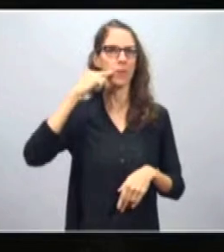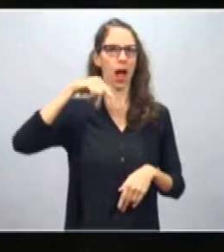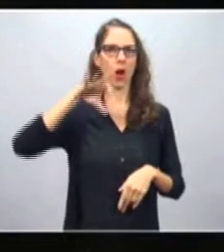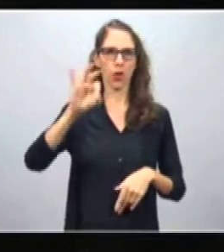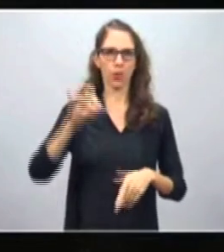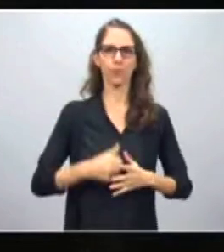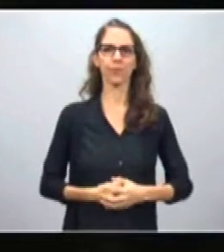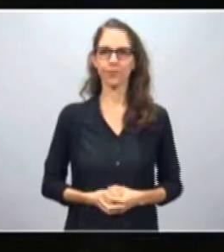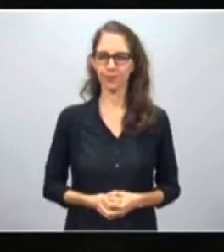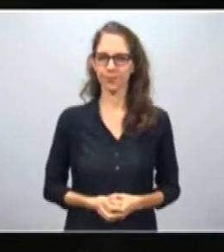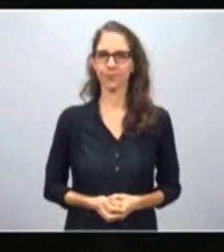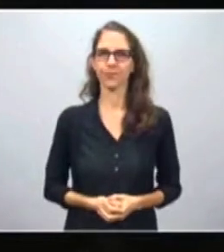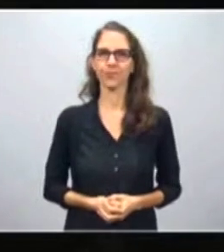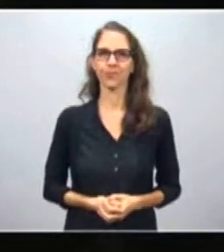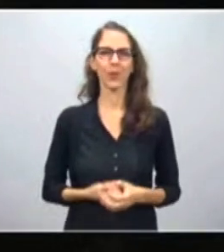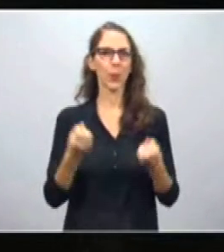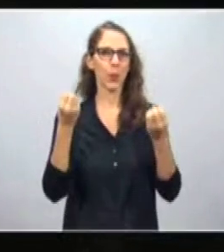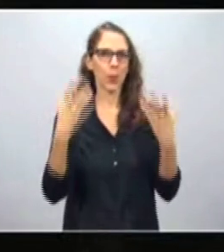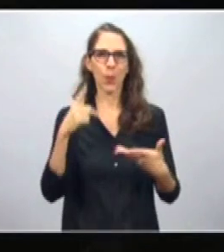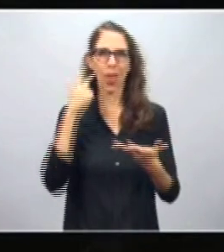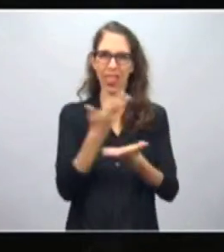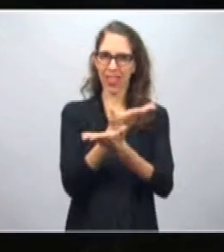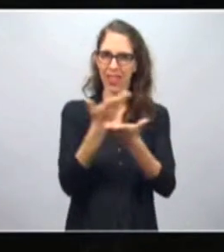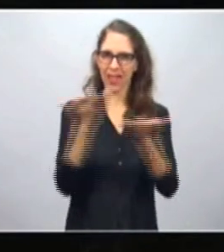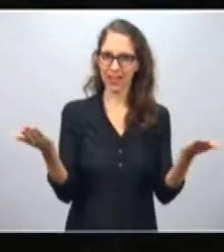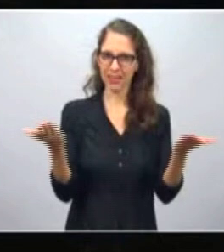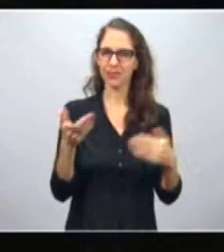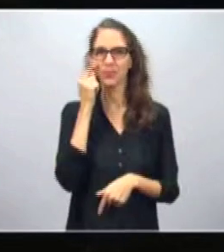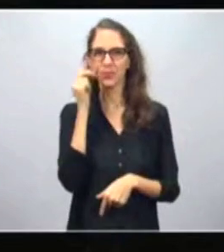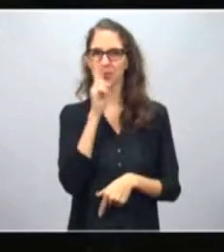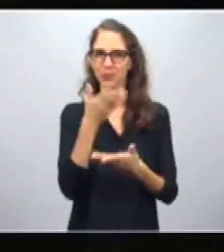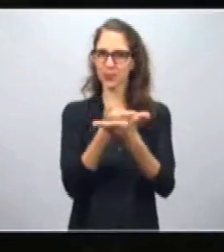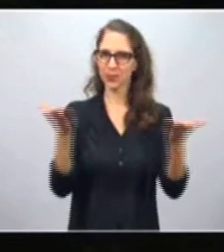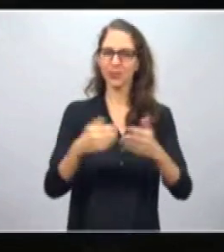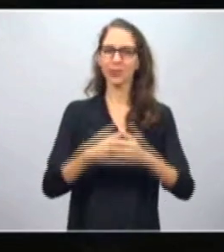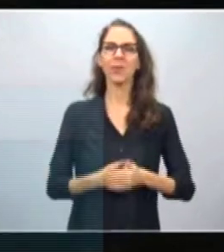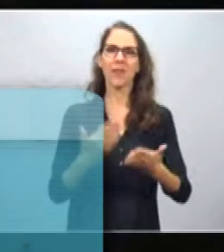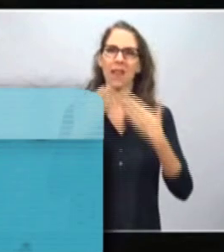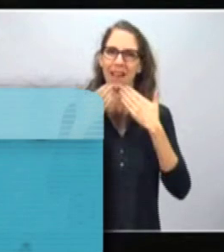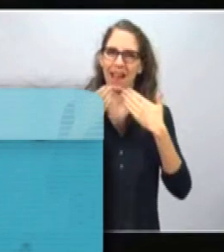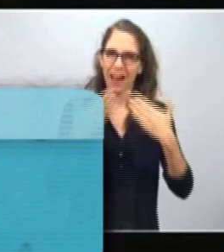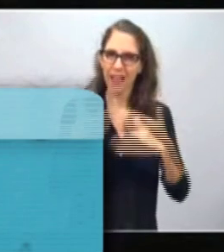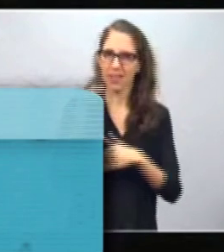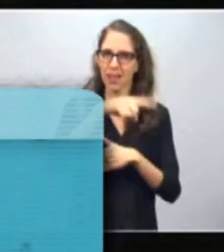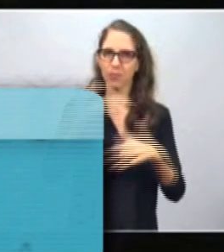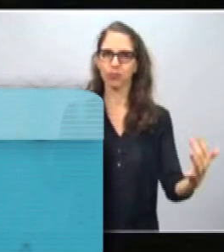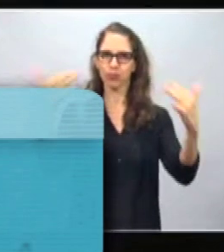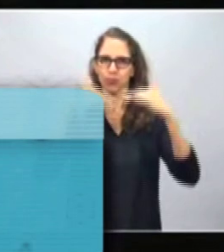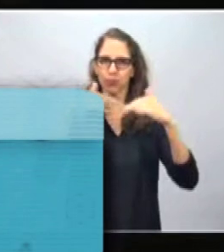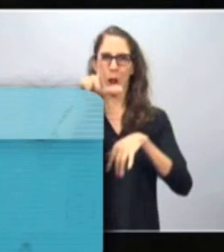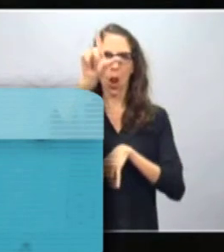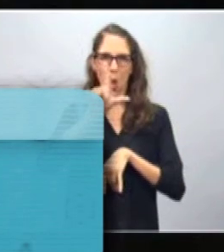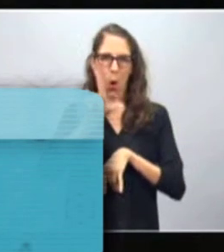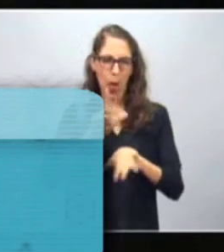Bianco. Bueno, buenos días a todos y a todas. Muchas gracias nuevamente por estar hoy lunes